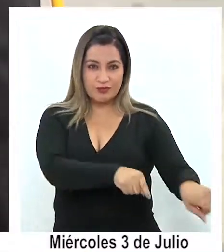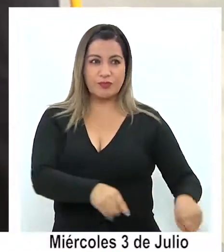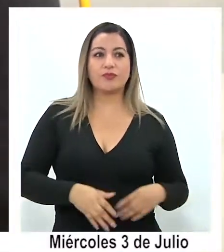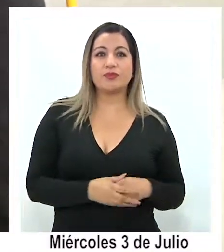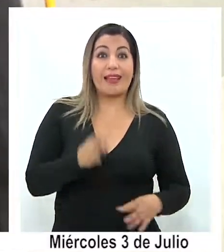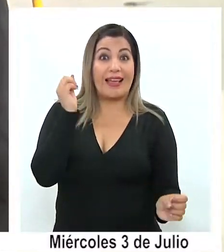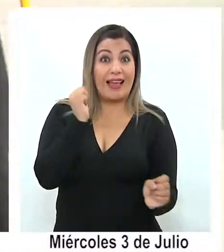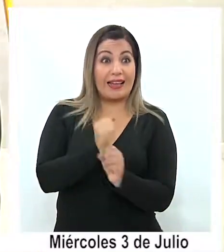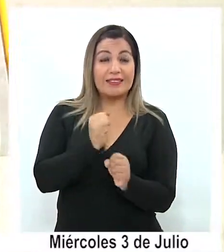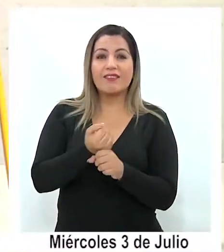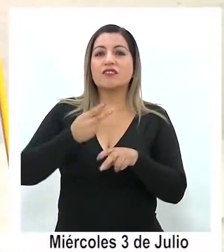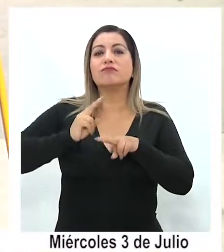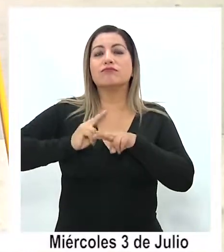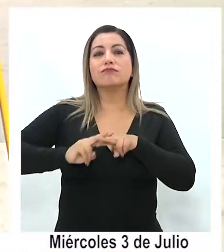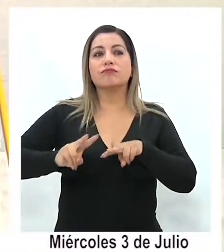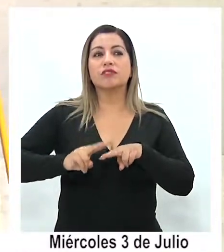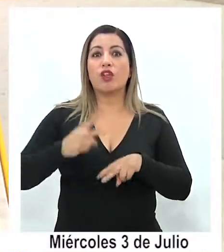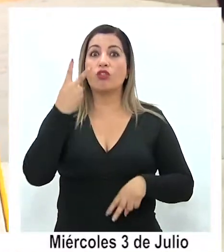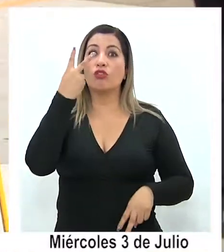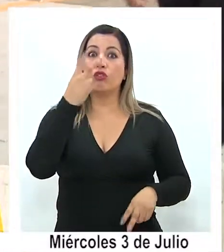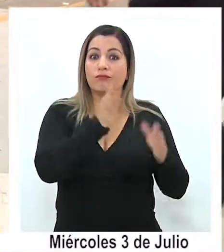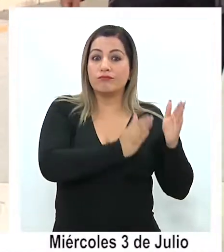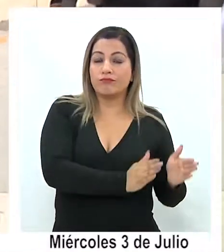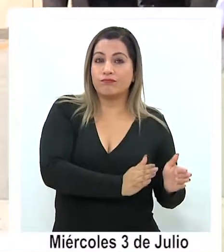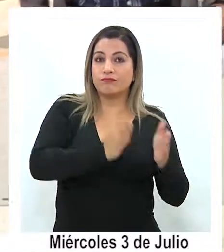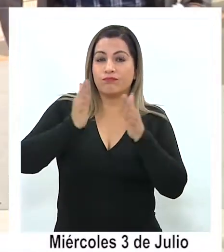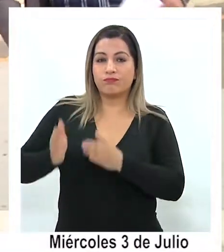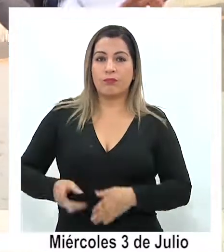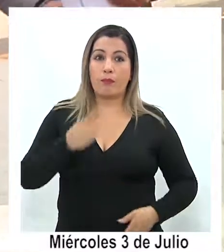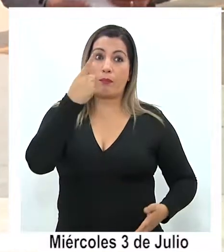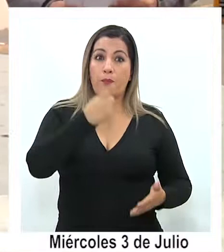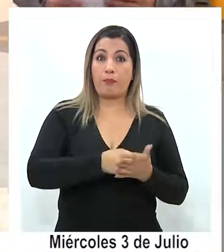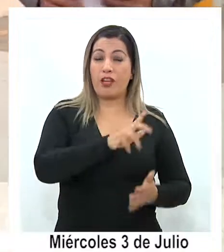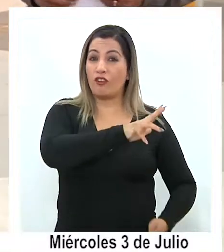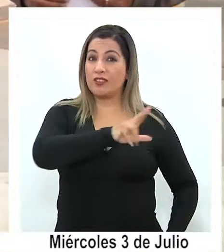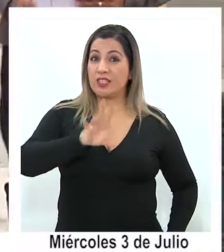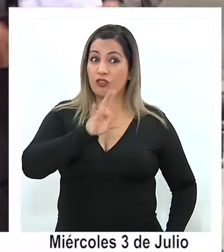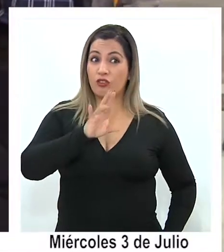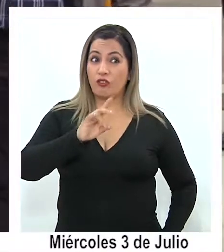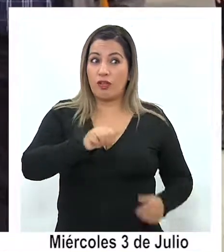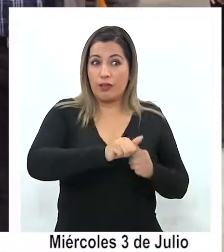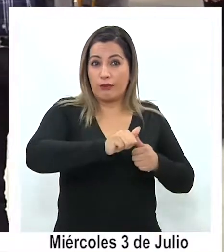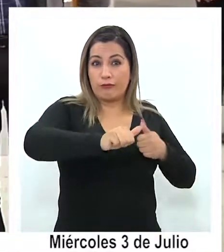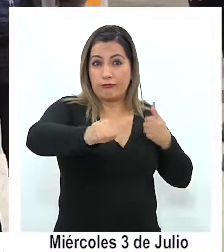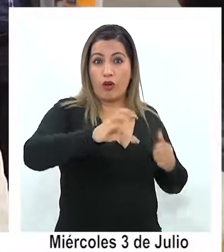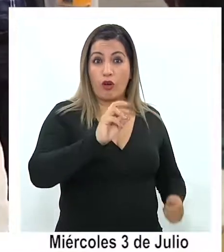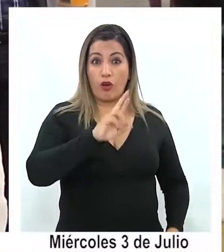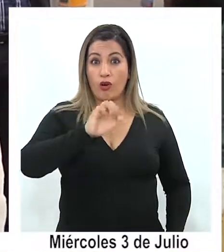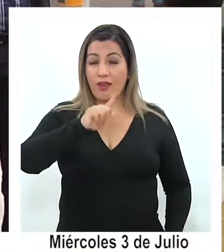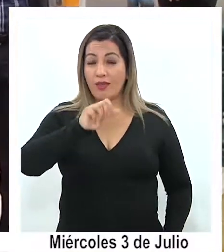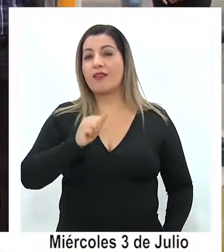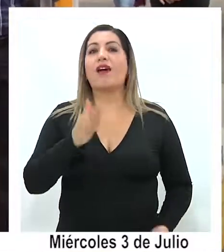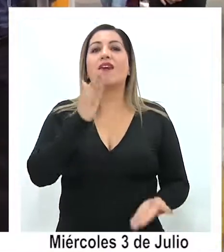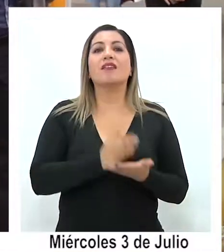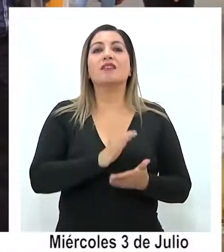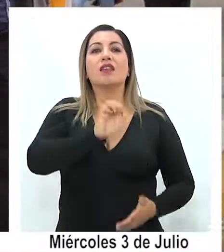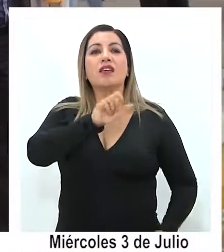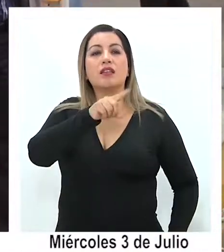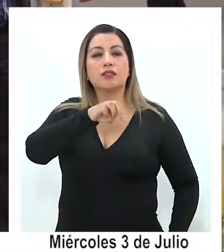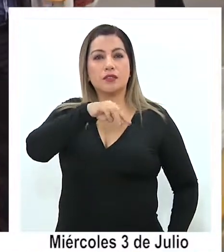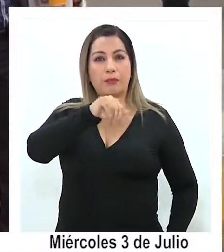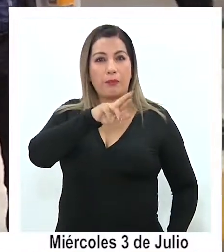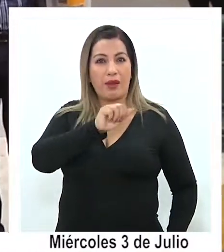La obra se realizará en dos etapas, son 1.990 metros lineales desde Orellas hasta Esmeralda por calle Vivar,